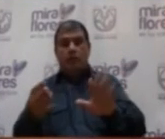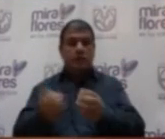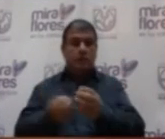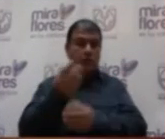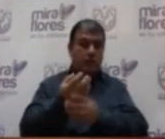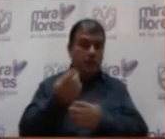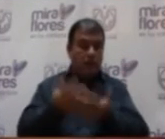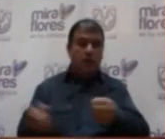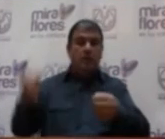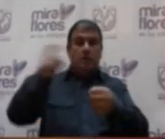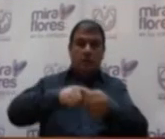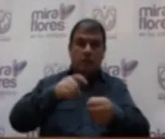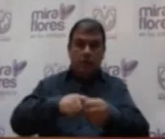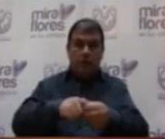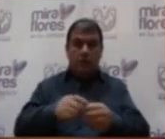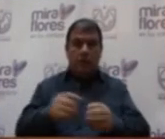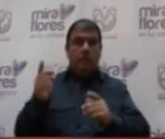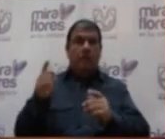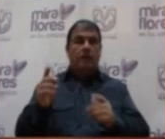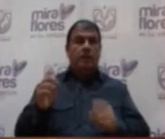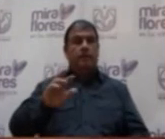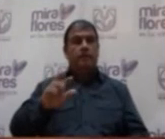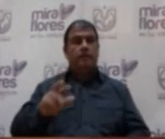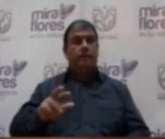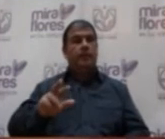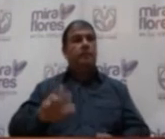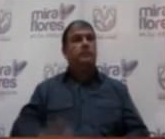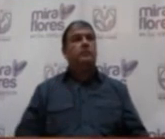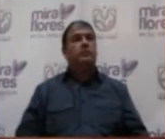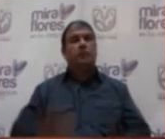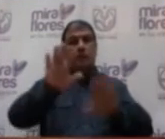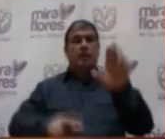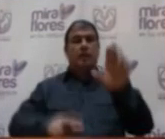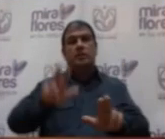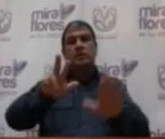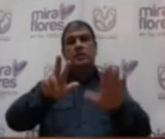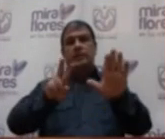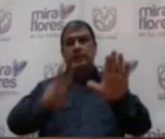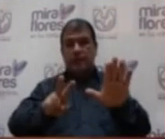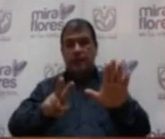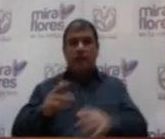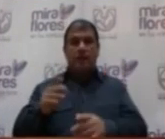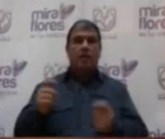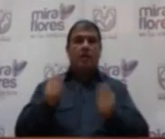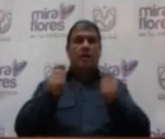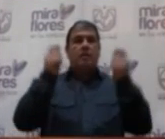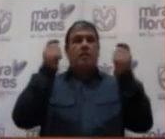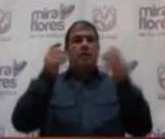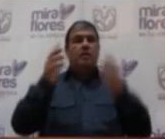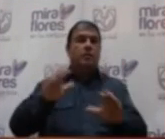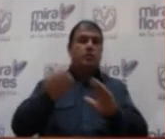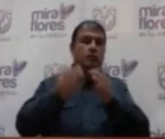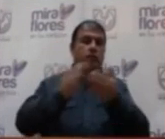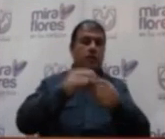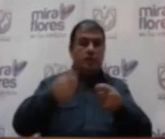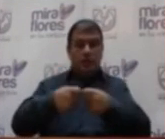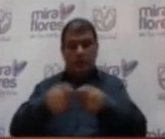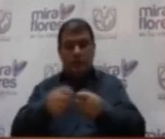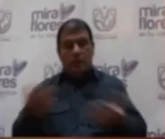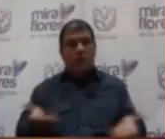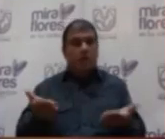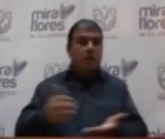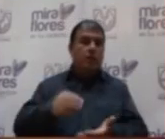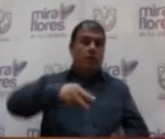para participar en el 17º Encuentro Iberoamericano de Ciudades Digitales, a realizarse en la ciudad